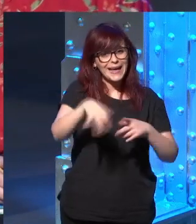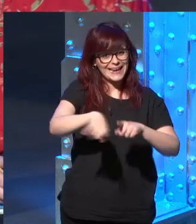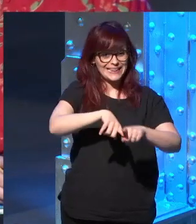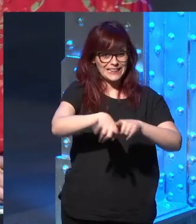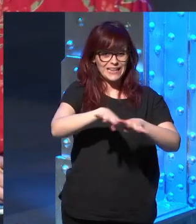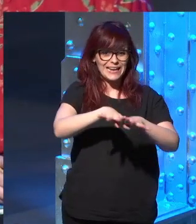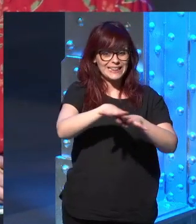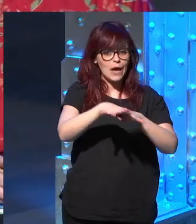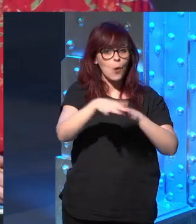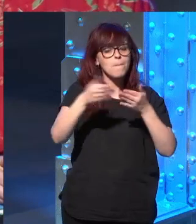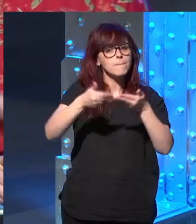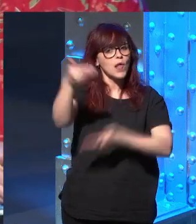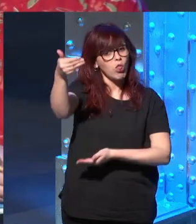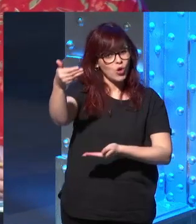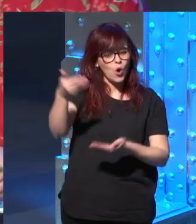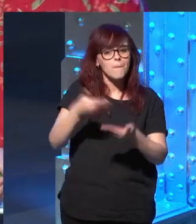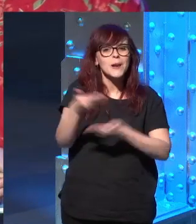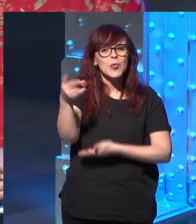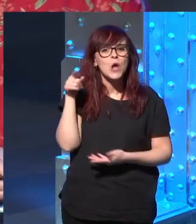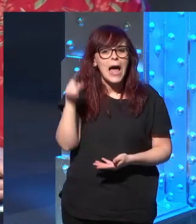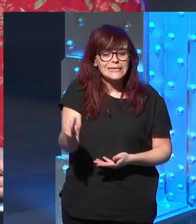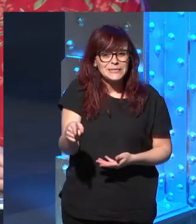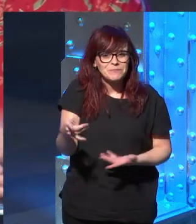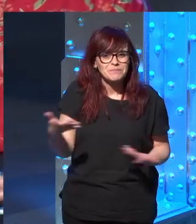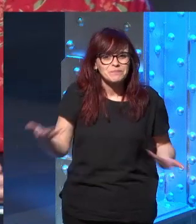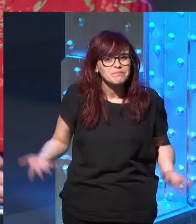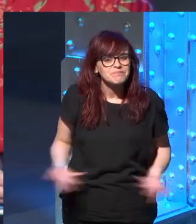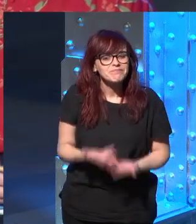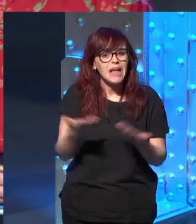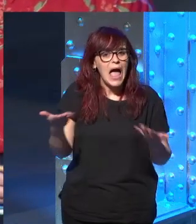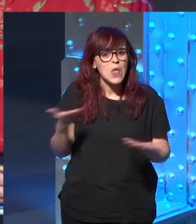un periódico no ayuda